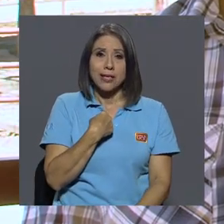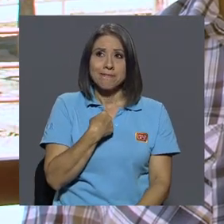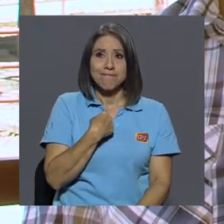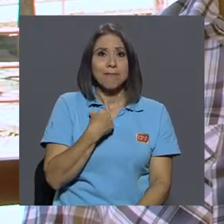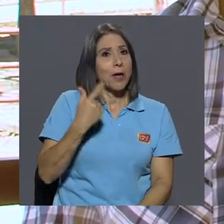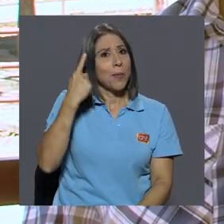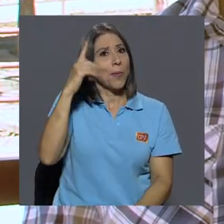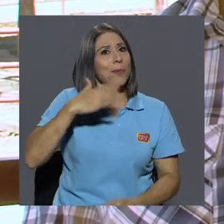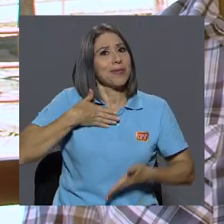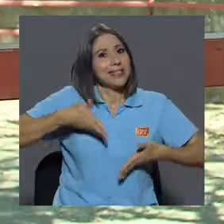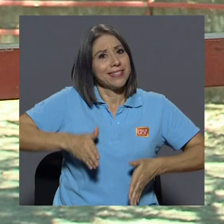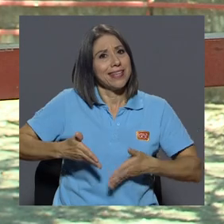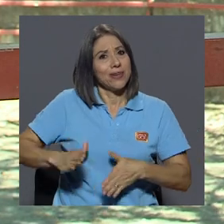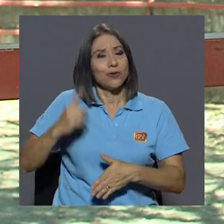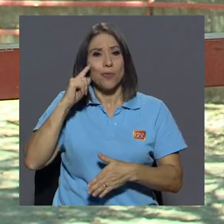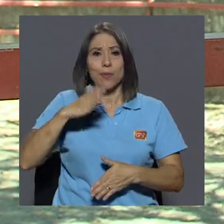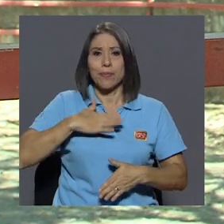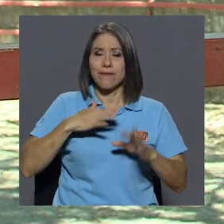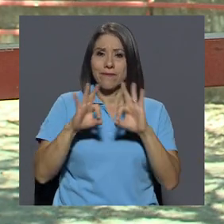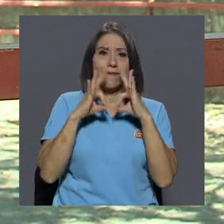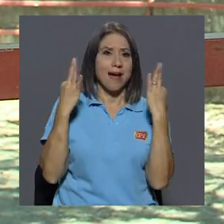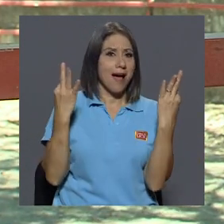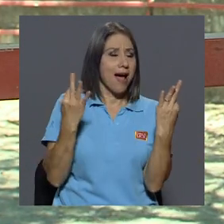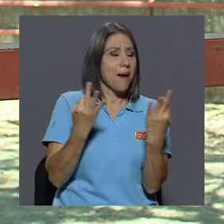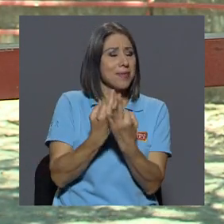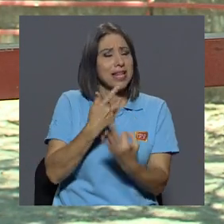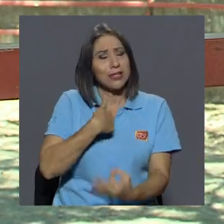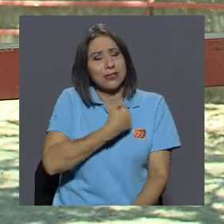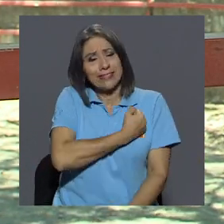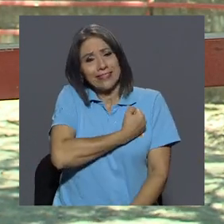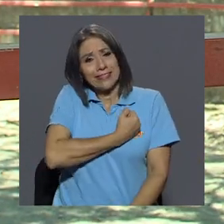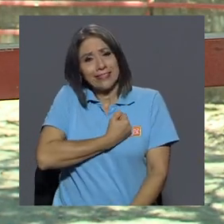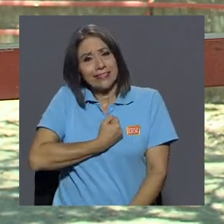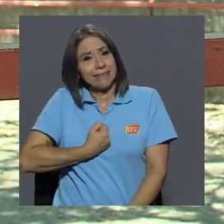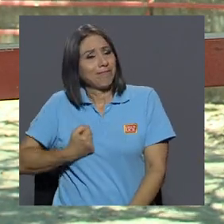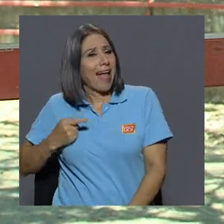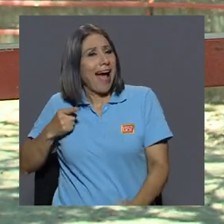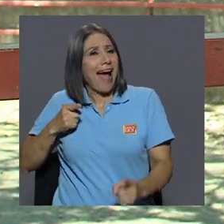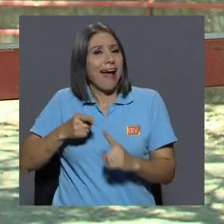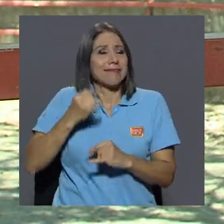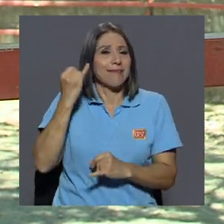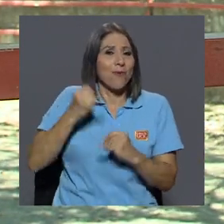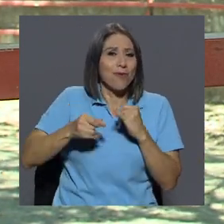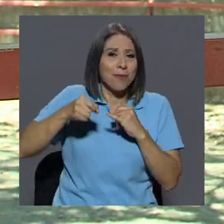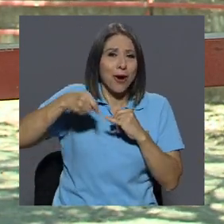mis hijos y mi familia, doy hasta la última gota de sangre.